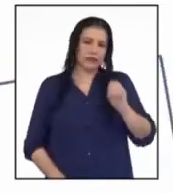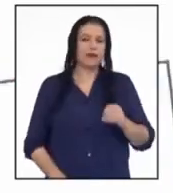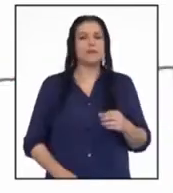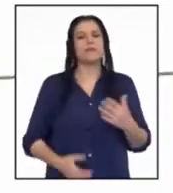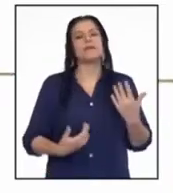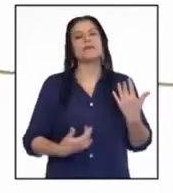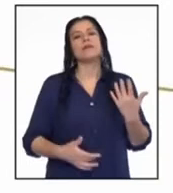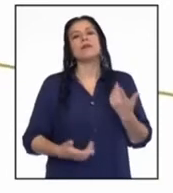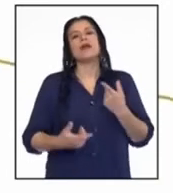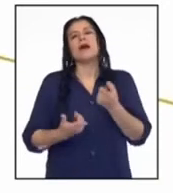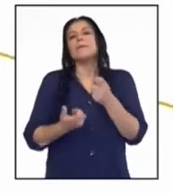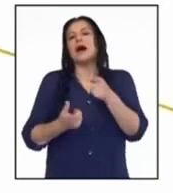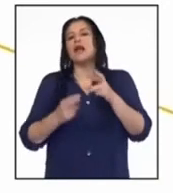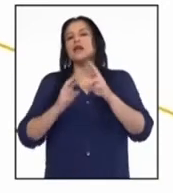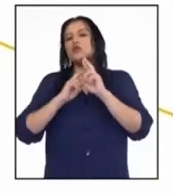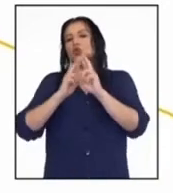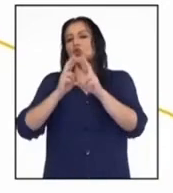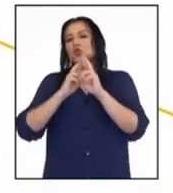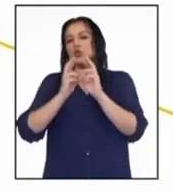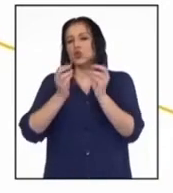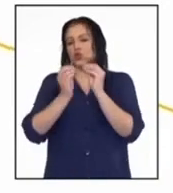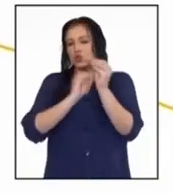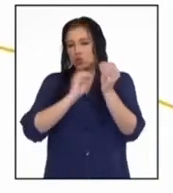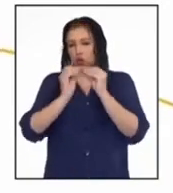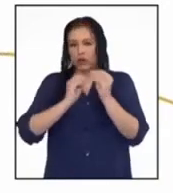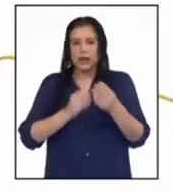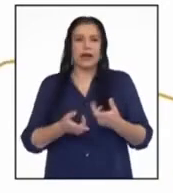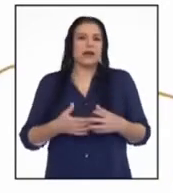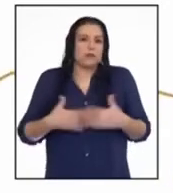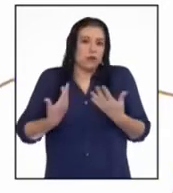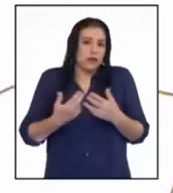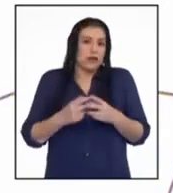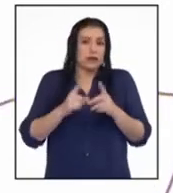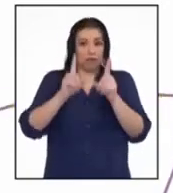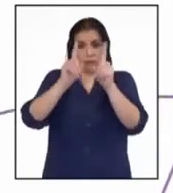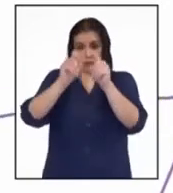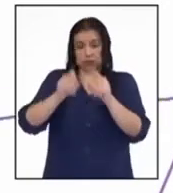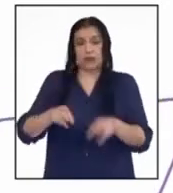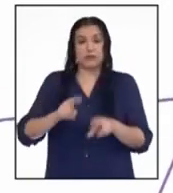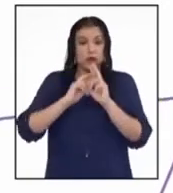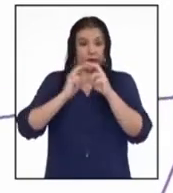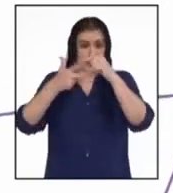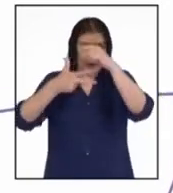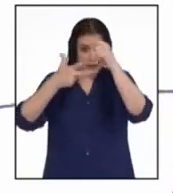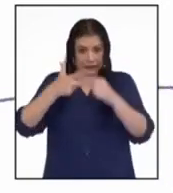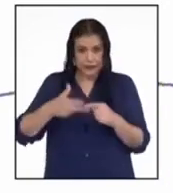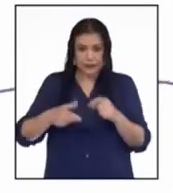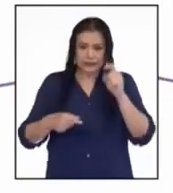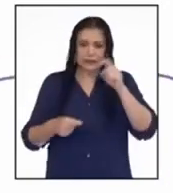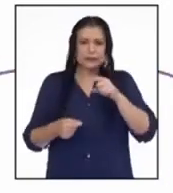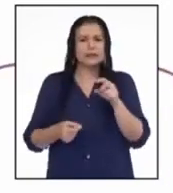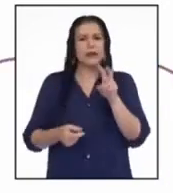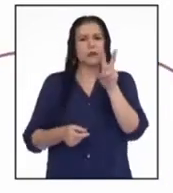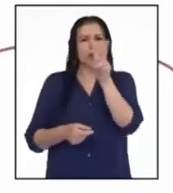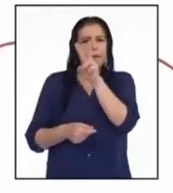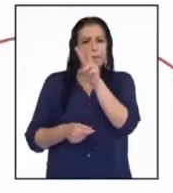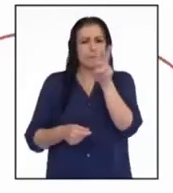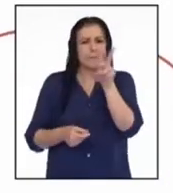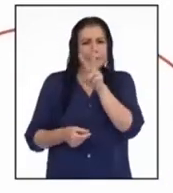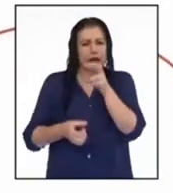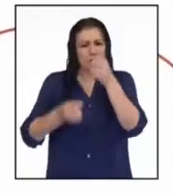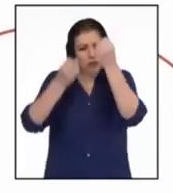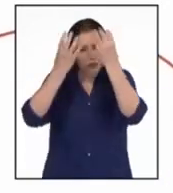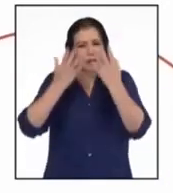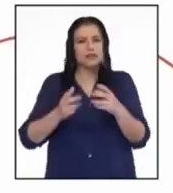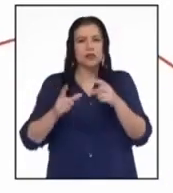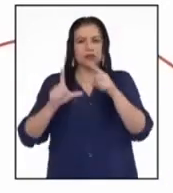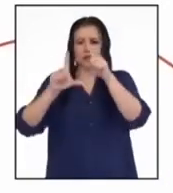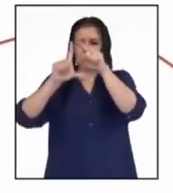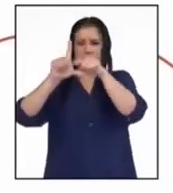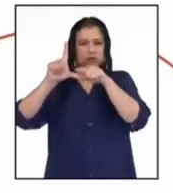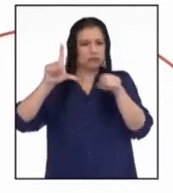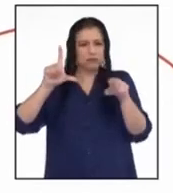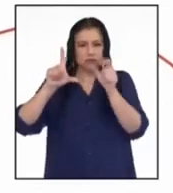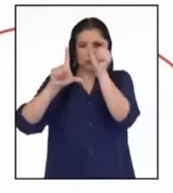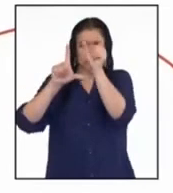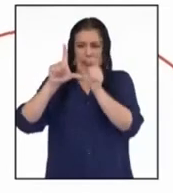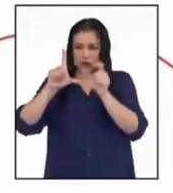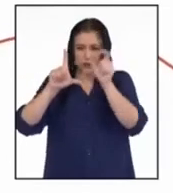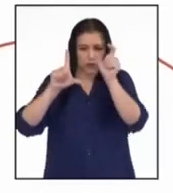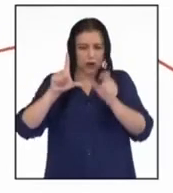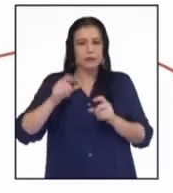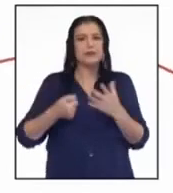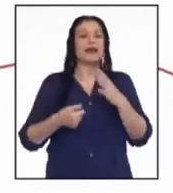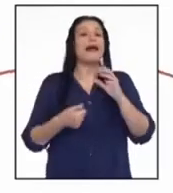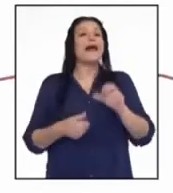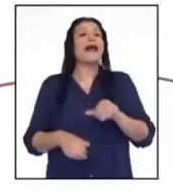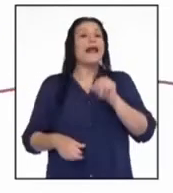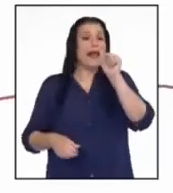centímetros? Para resolver este reto y dar respuesta a las 3 preguntas, hubo que mirar mucho la información que ofrecía el histograma. Así, en